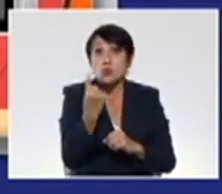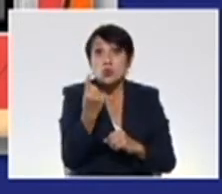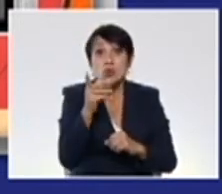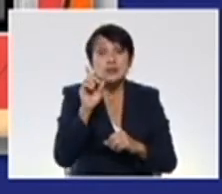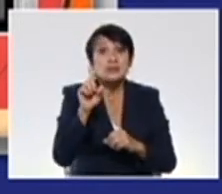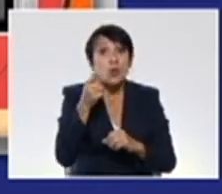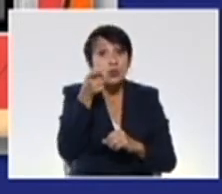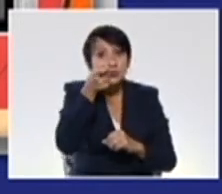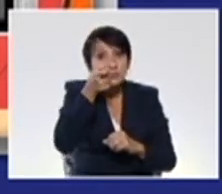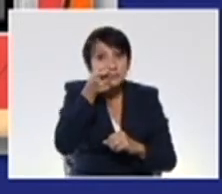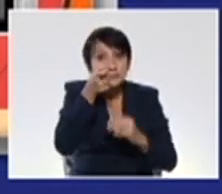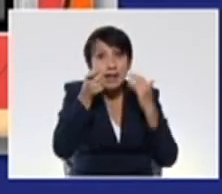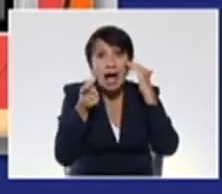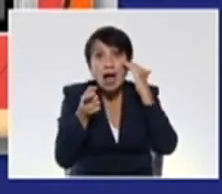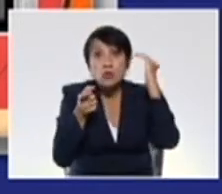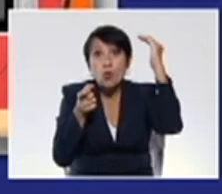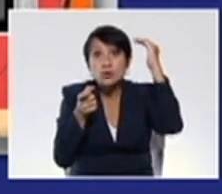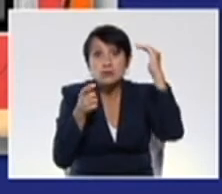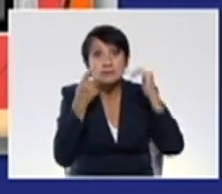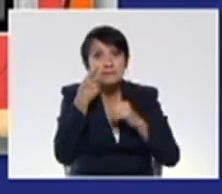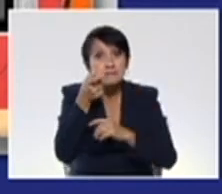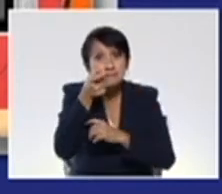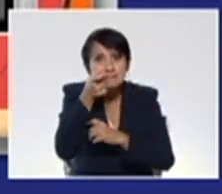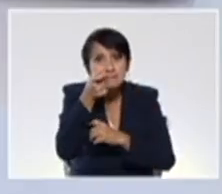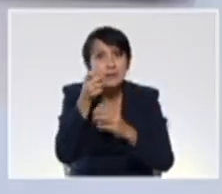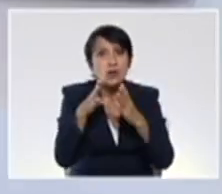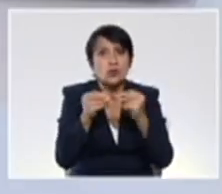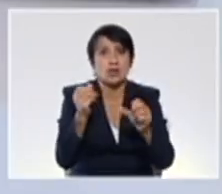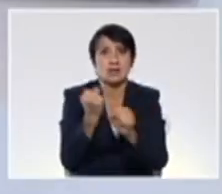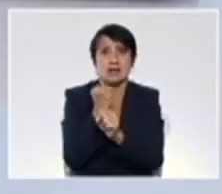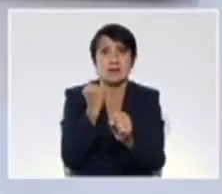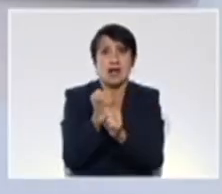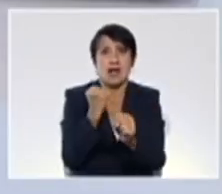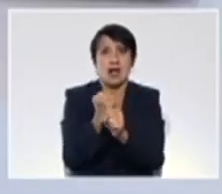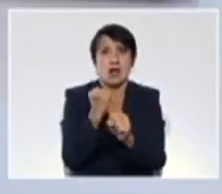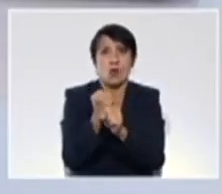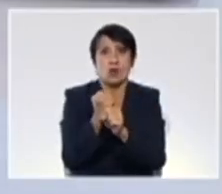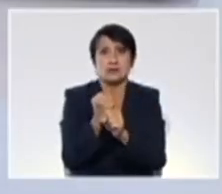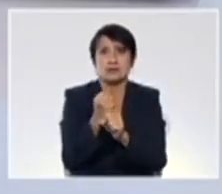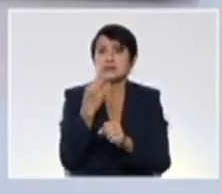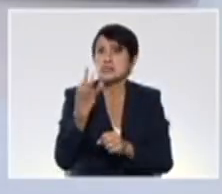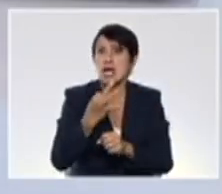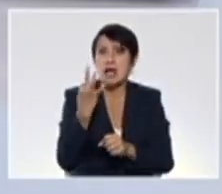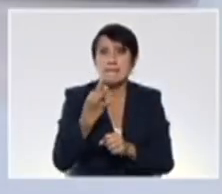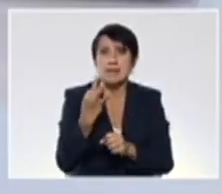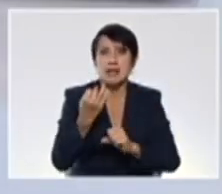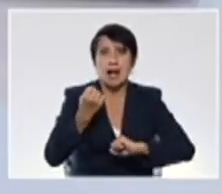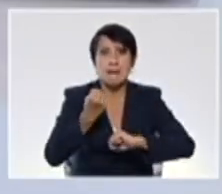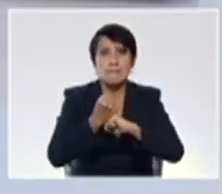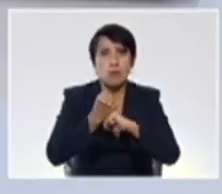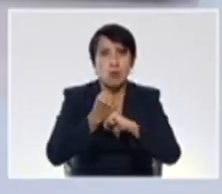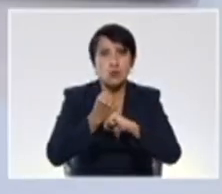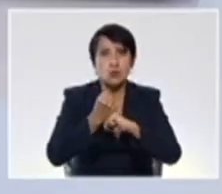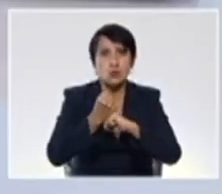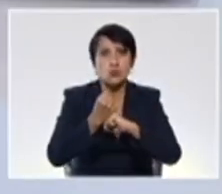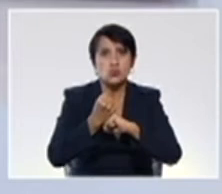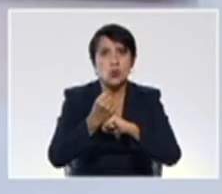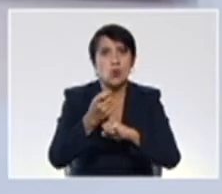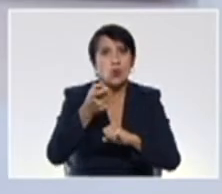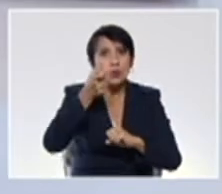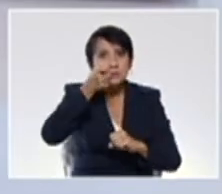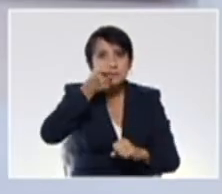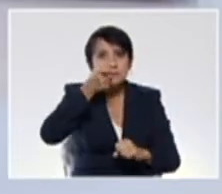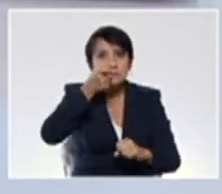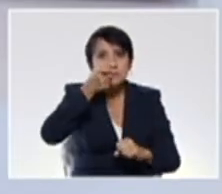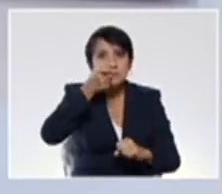muy adulto que sea, por mucha escuela técnica que yo esté trabajando, muchachos, siempre es importante contar con la supervisión de un